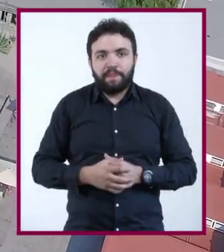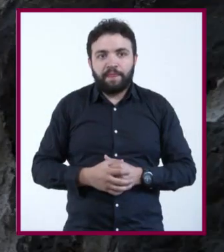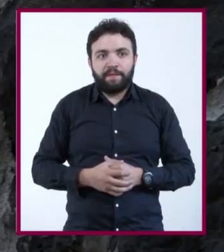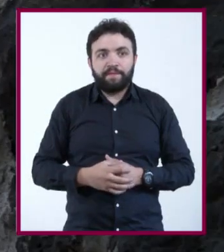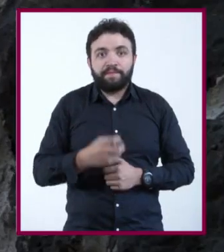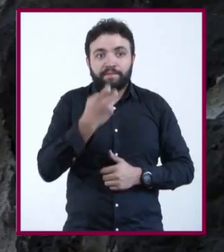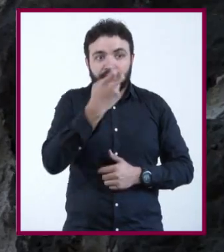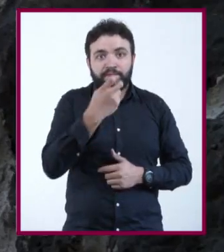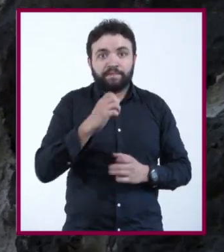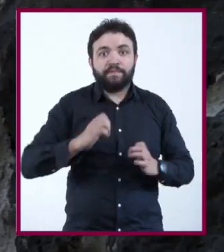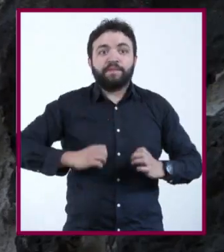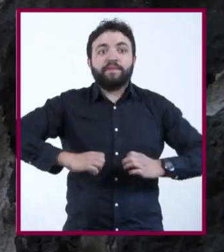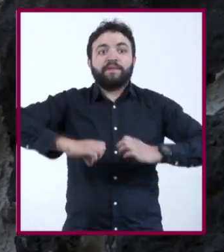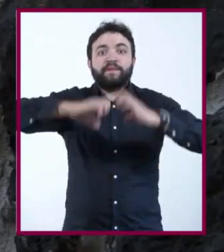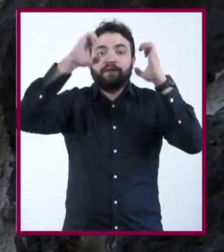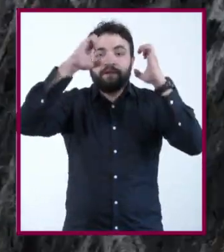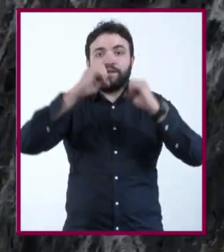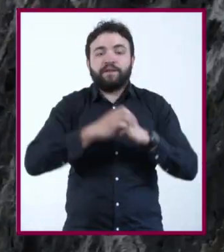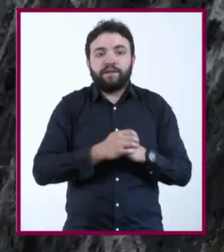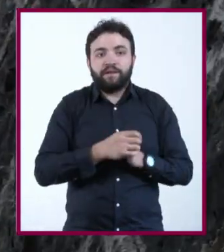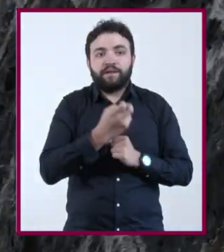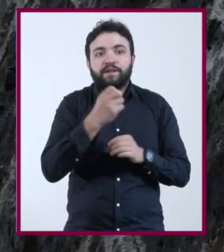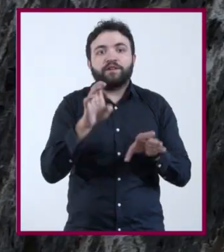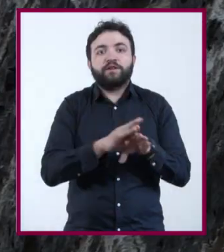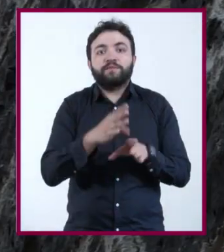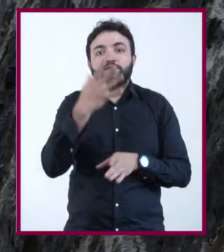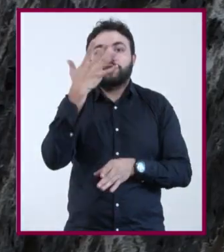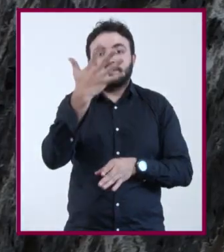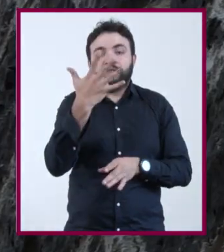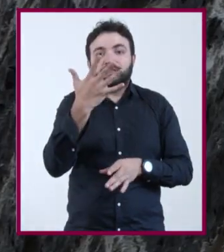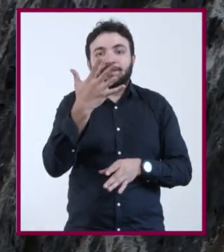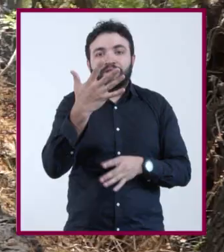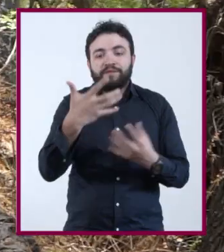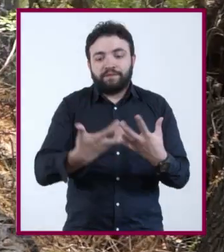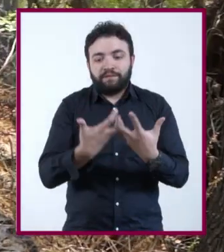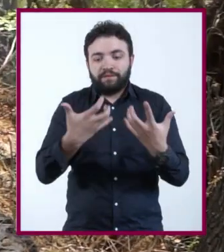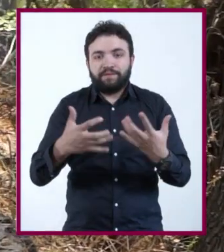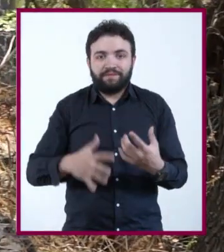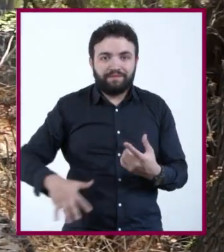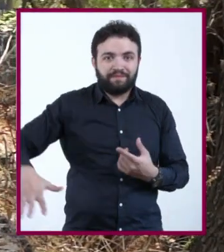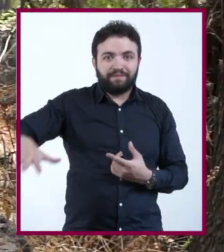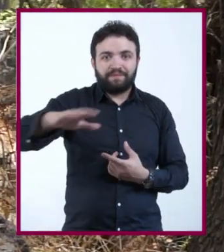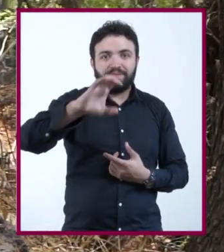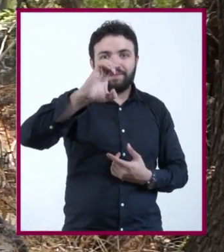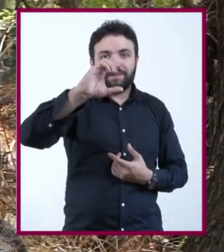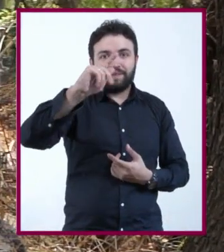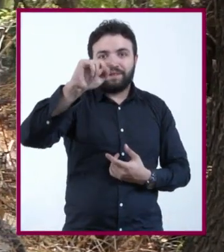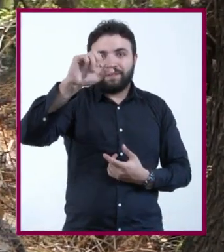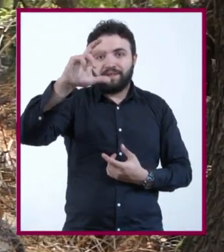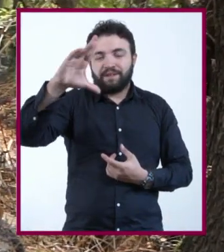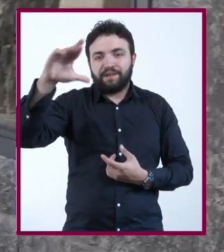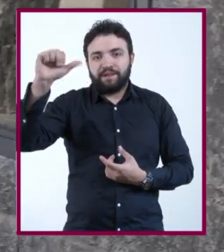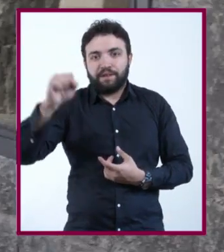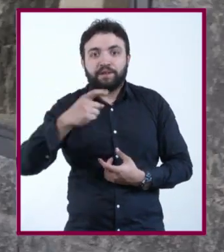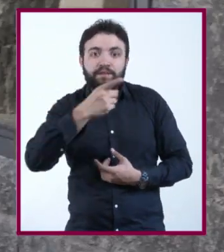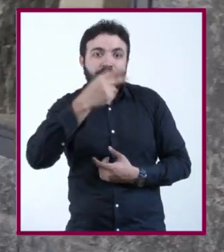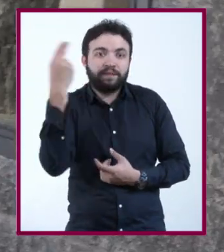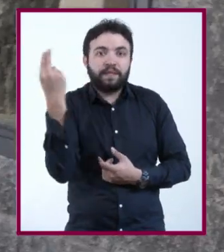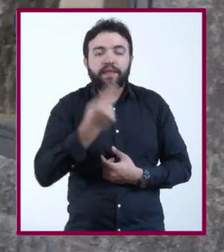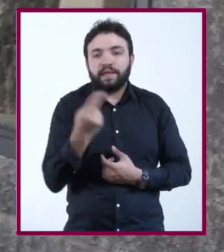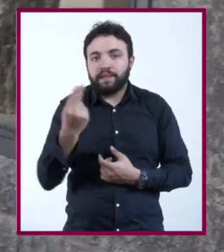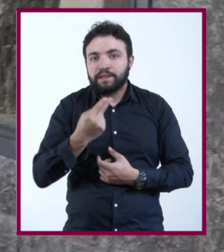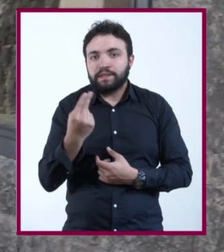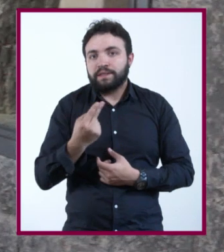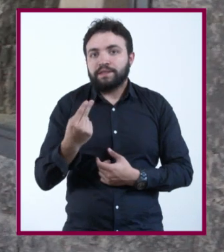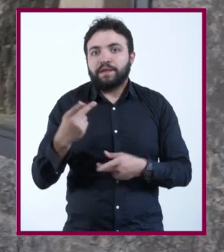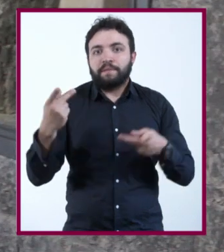mucho. El Anahuacalli es este edificio, pero en realidad es las 5 hectáreas que forman el terreno. Y justo